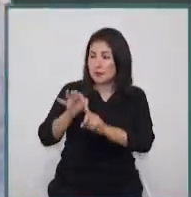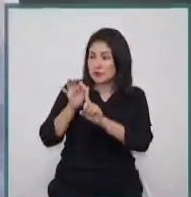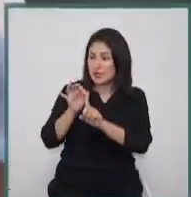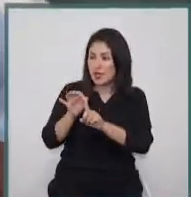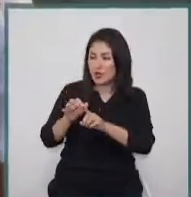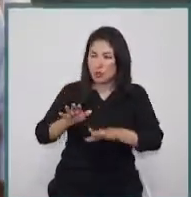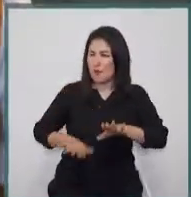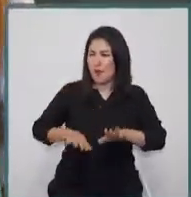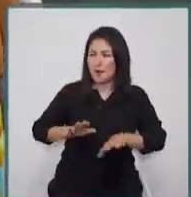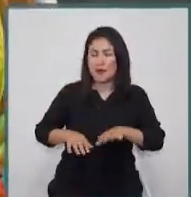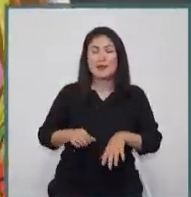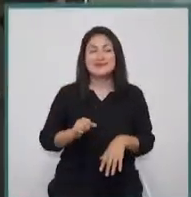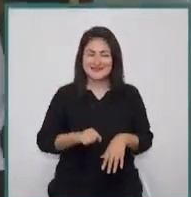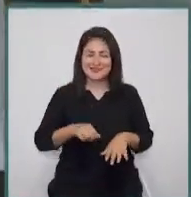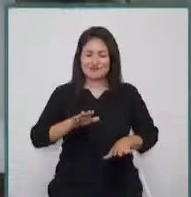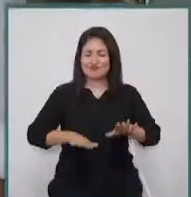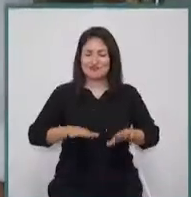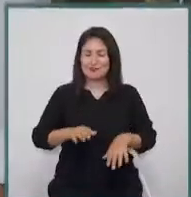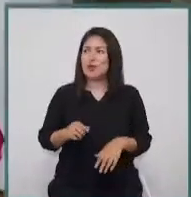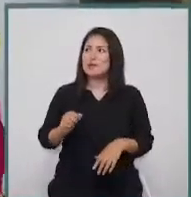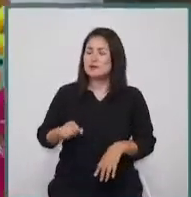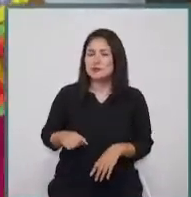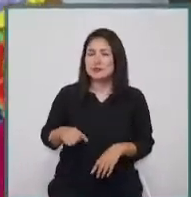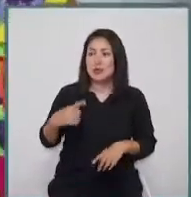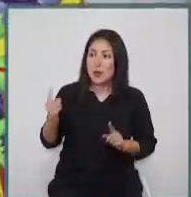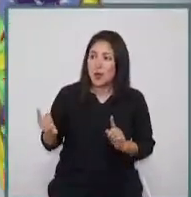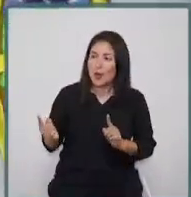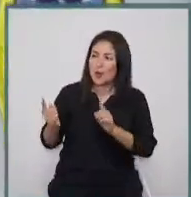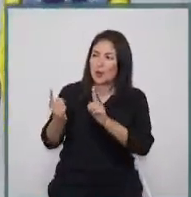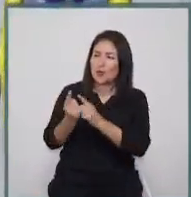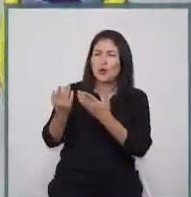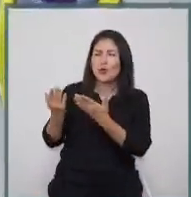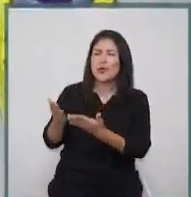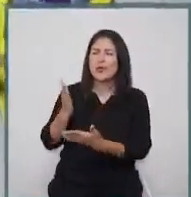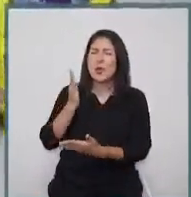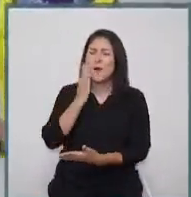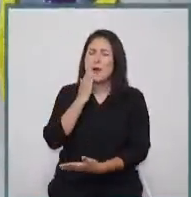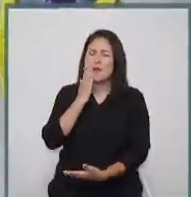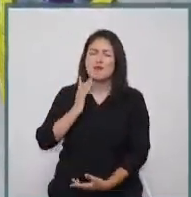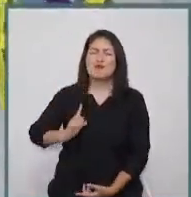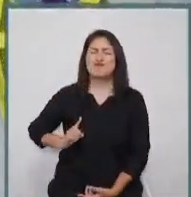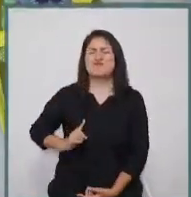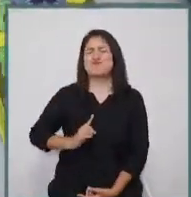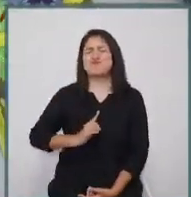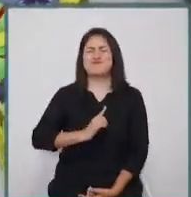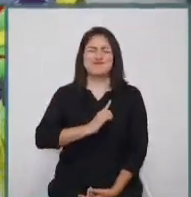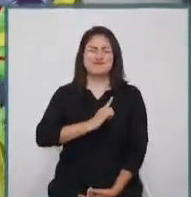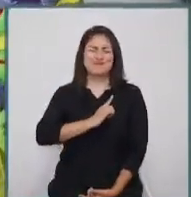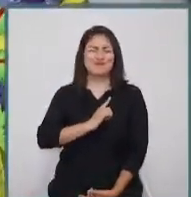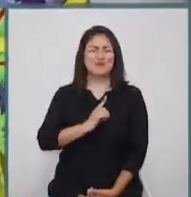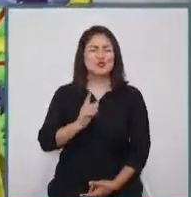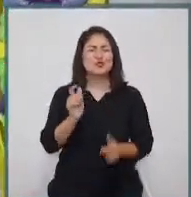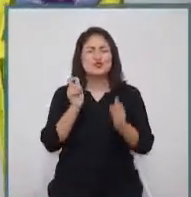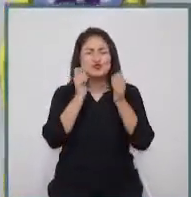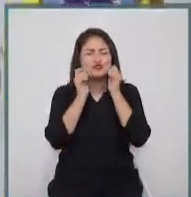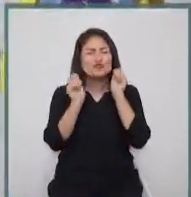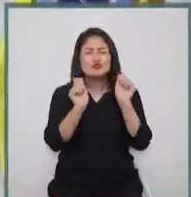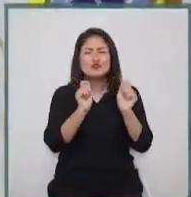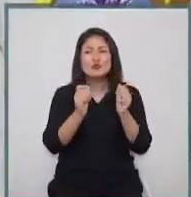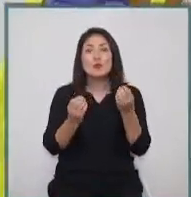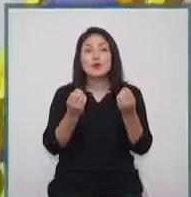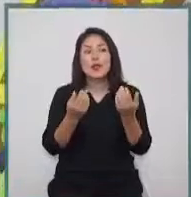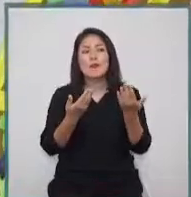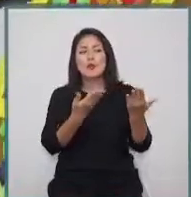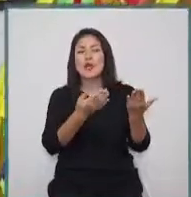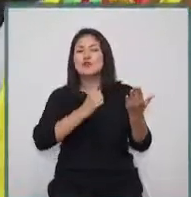Al zapateo. Zapateo, sí. Y me encuentro con una mamita orgullosa, mamita chocha. ¿Por qué? Porque